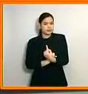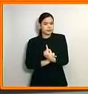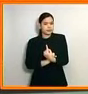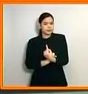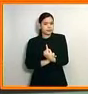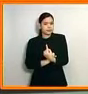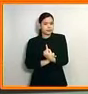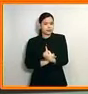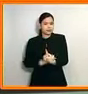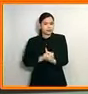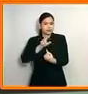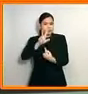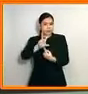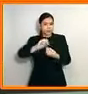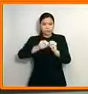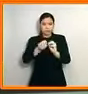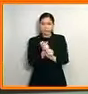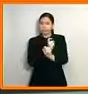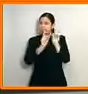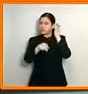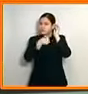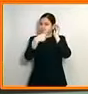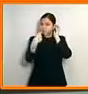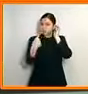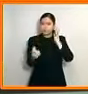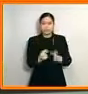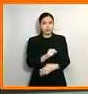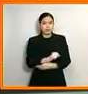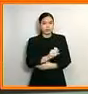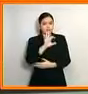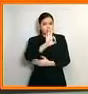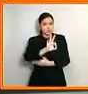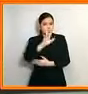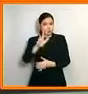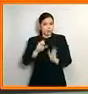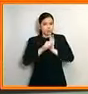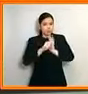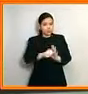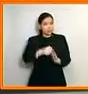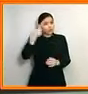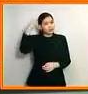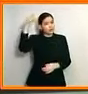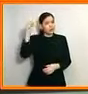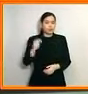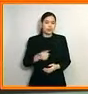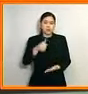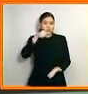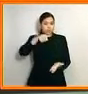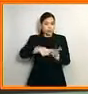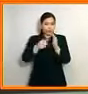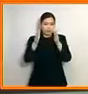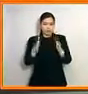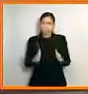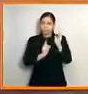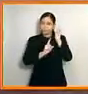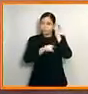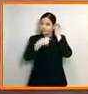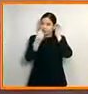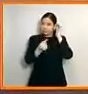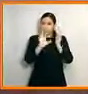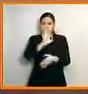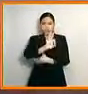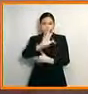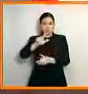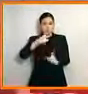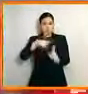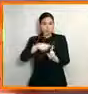Y este es el 2. Reitero el número ganador para la diaria 93 cartero y para más 1, 93 más 2. Amigos,